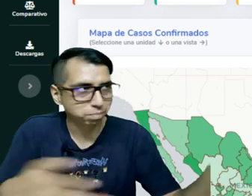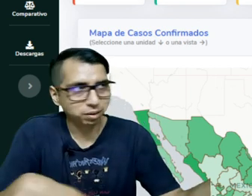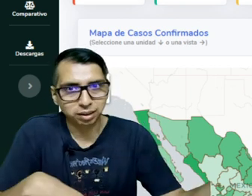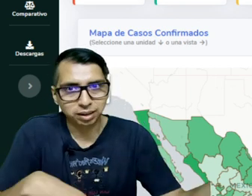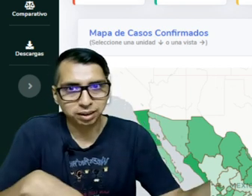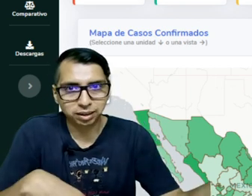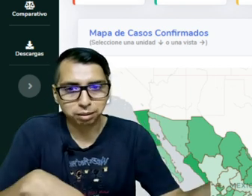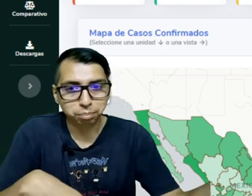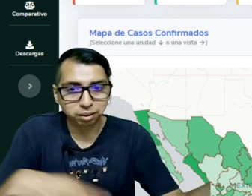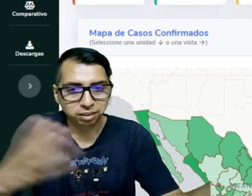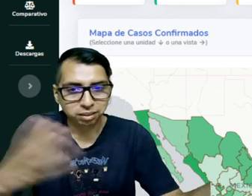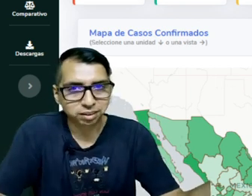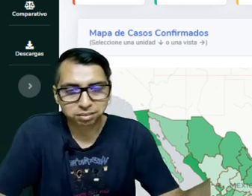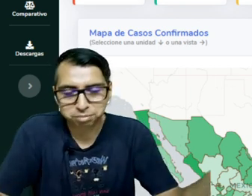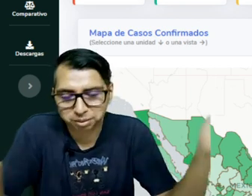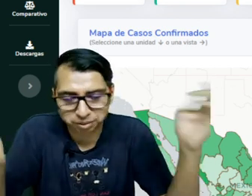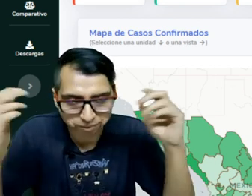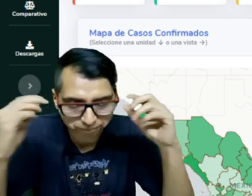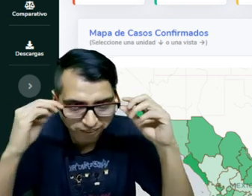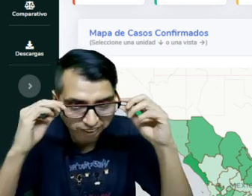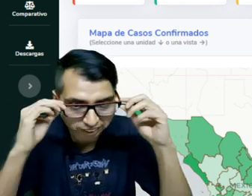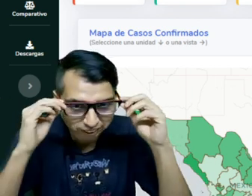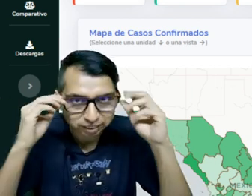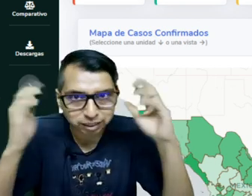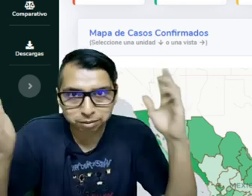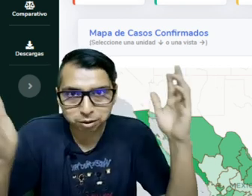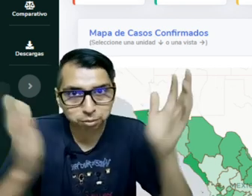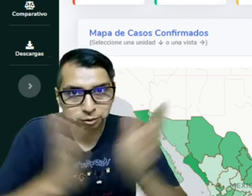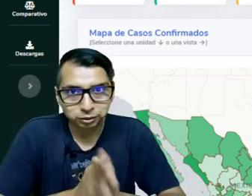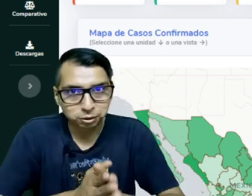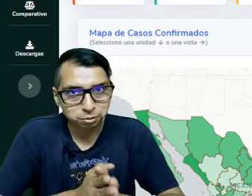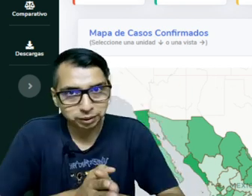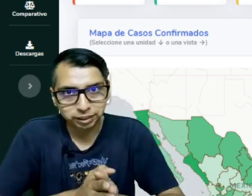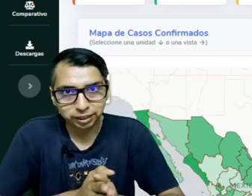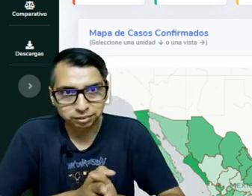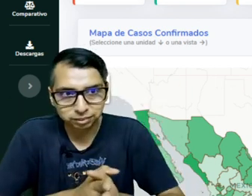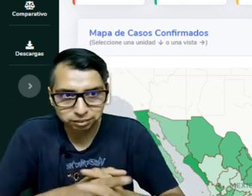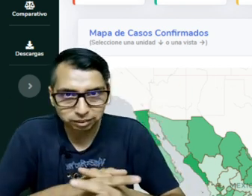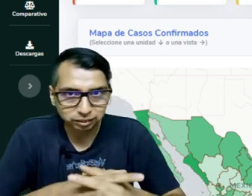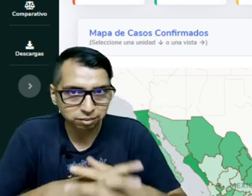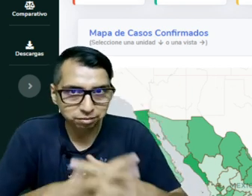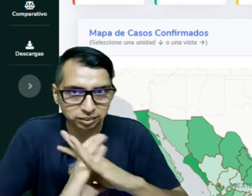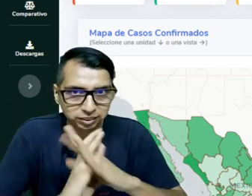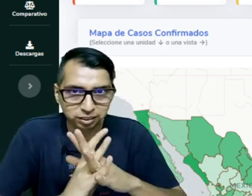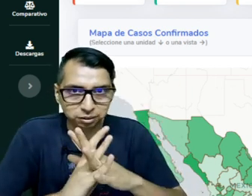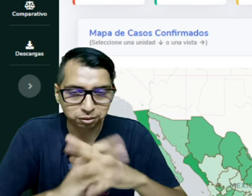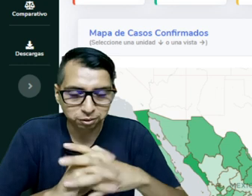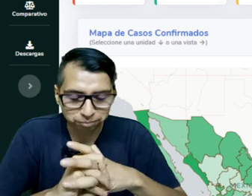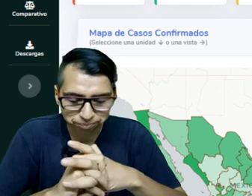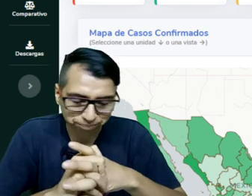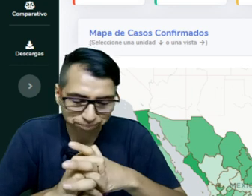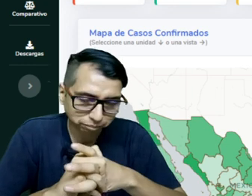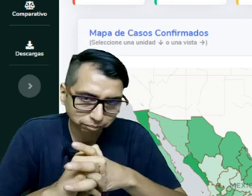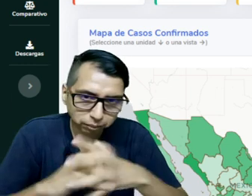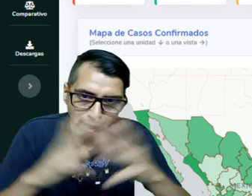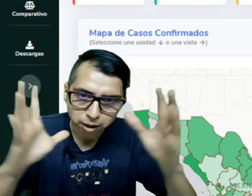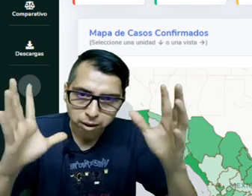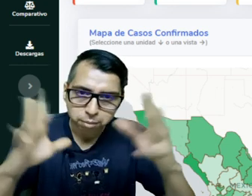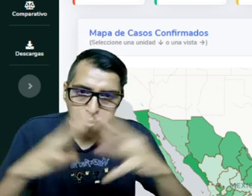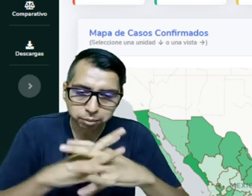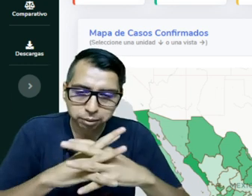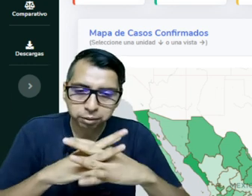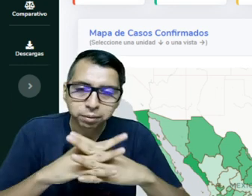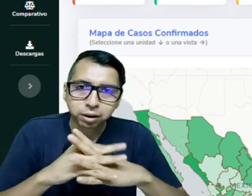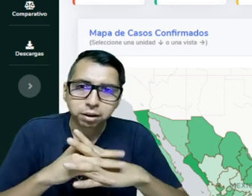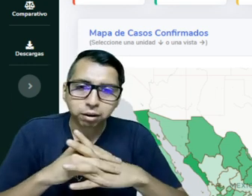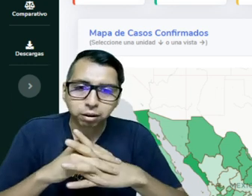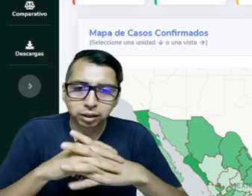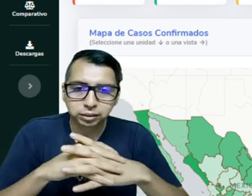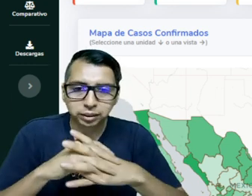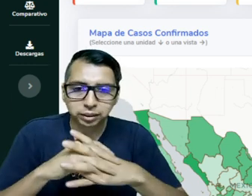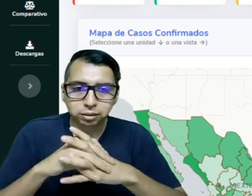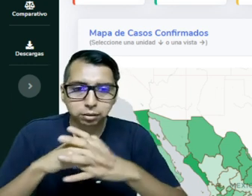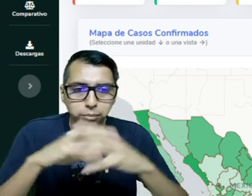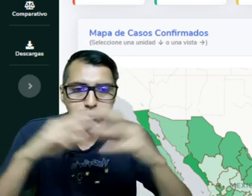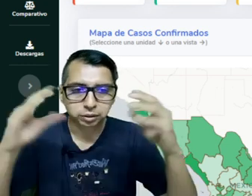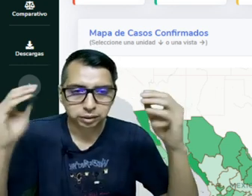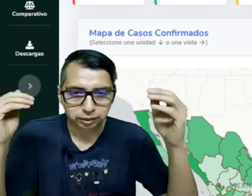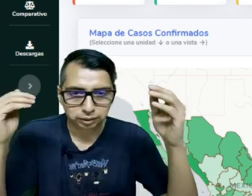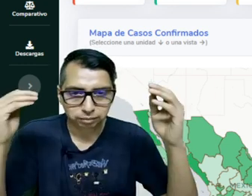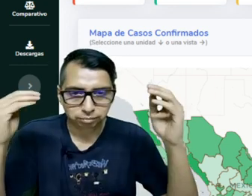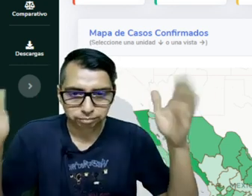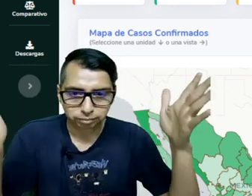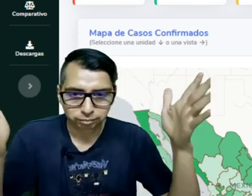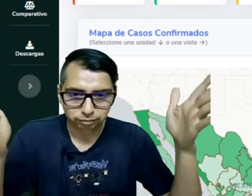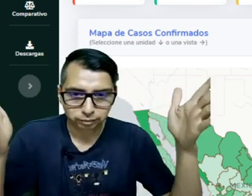pero la guerra perdida no pero bueno ya ven como son los mexicanos hacen fiesta de todo pero bueno hoy les traigo